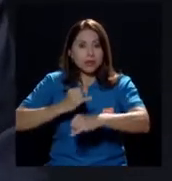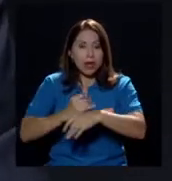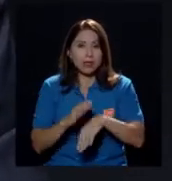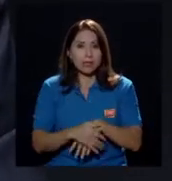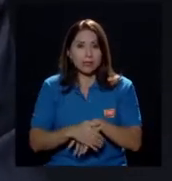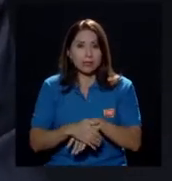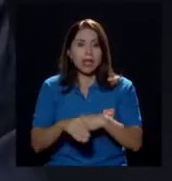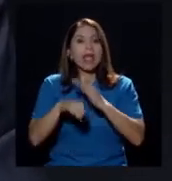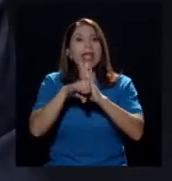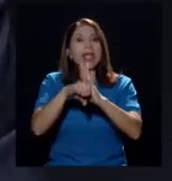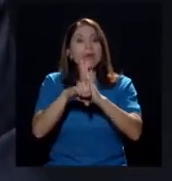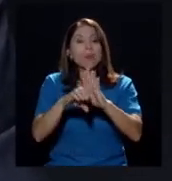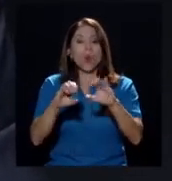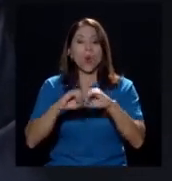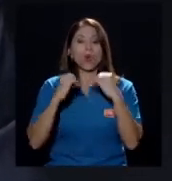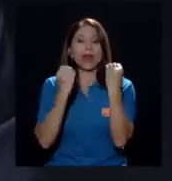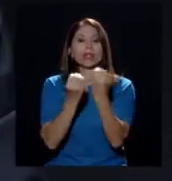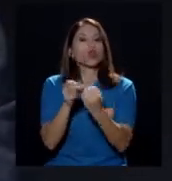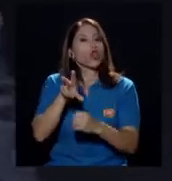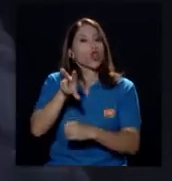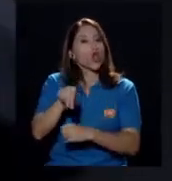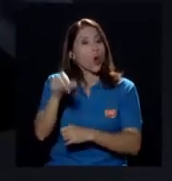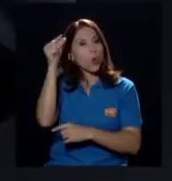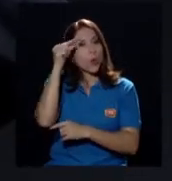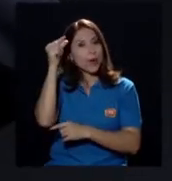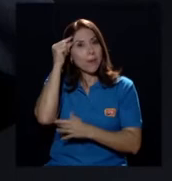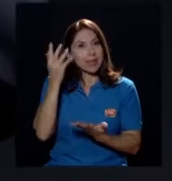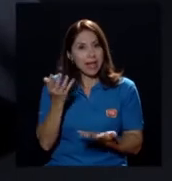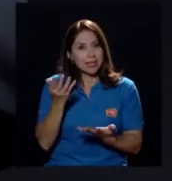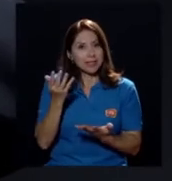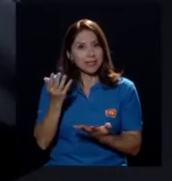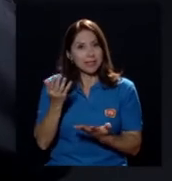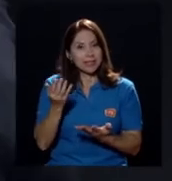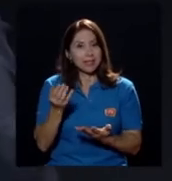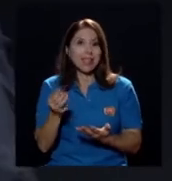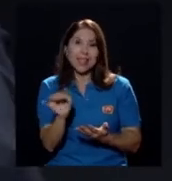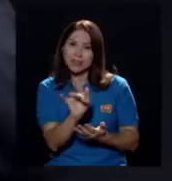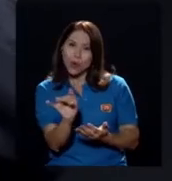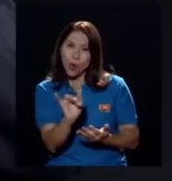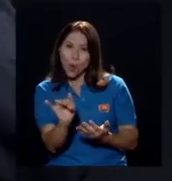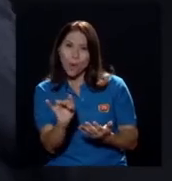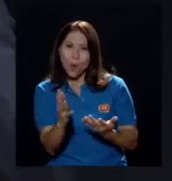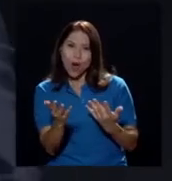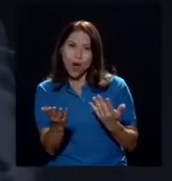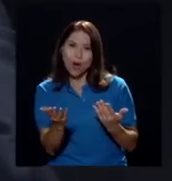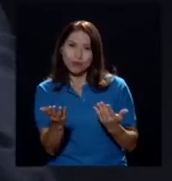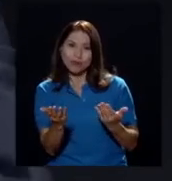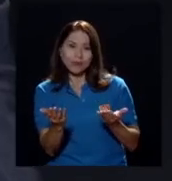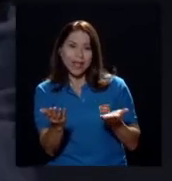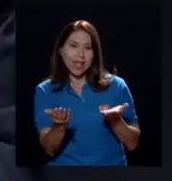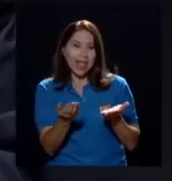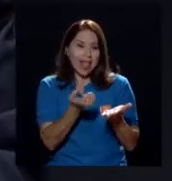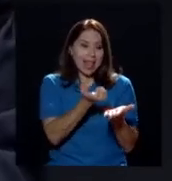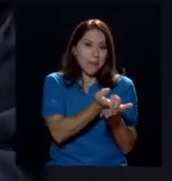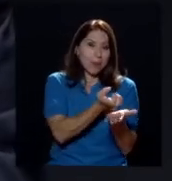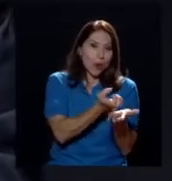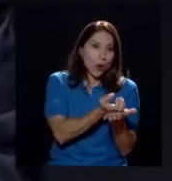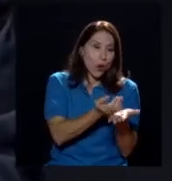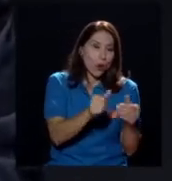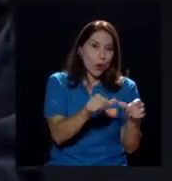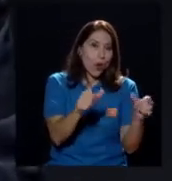organizaciones no gubernamentales que si se quiere son como la contraparte del ámbito económico y